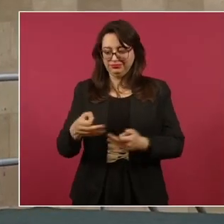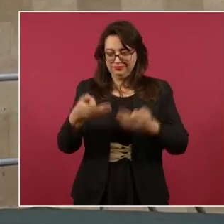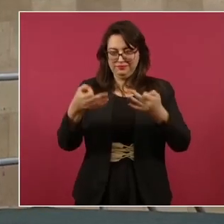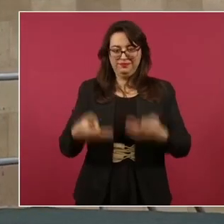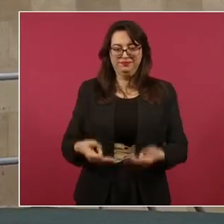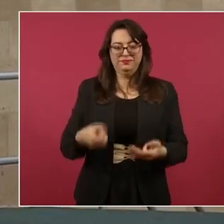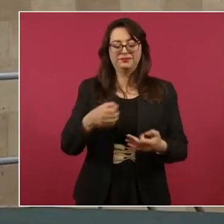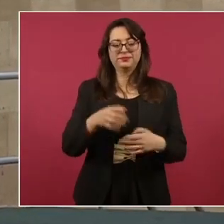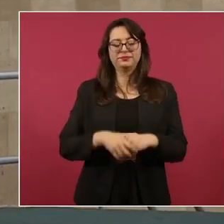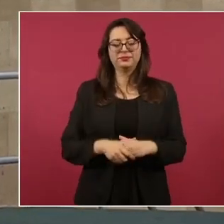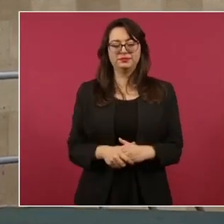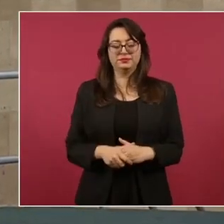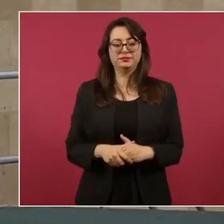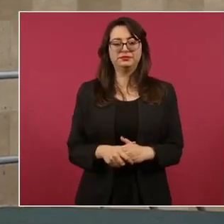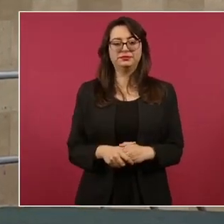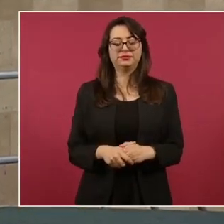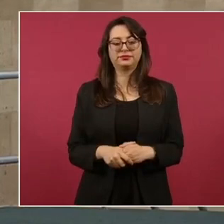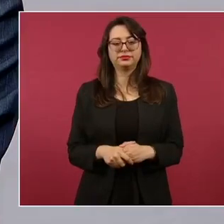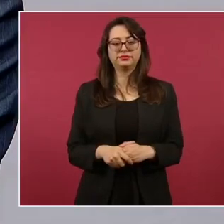También